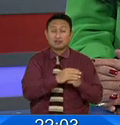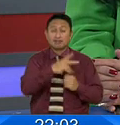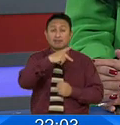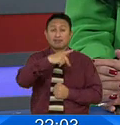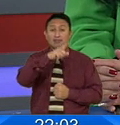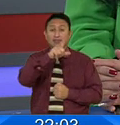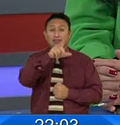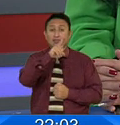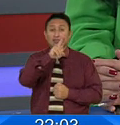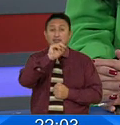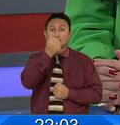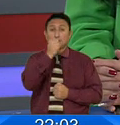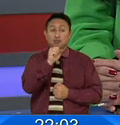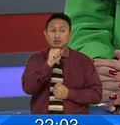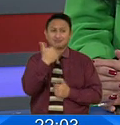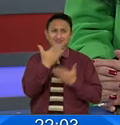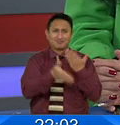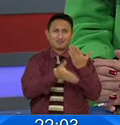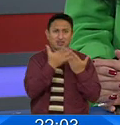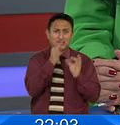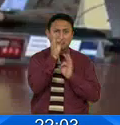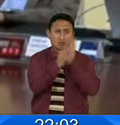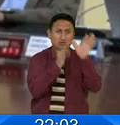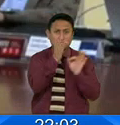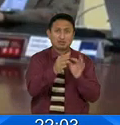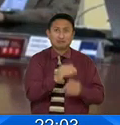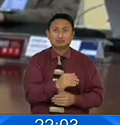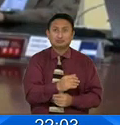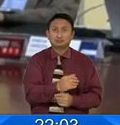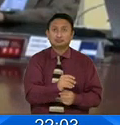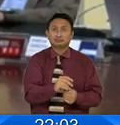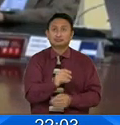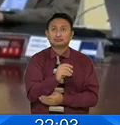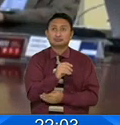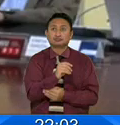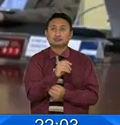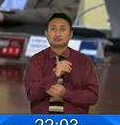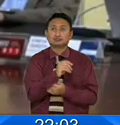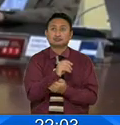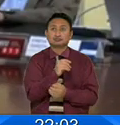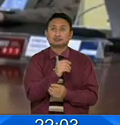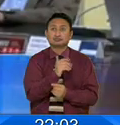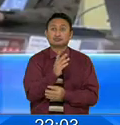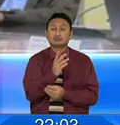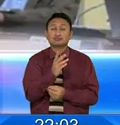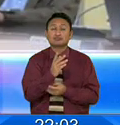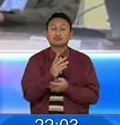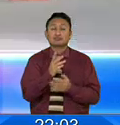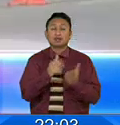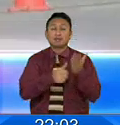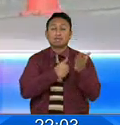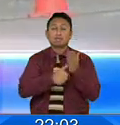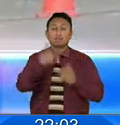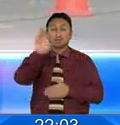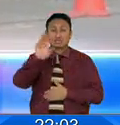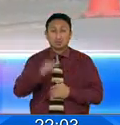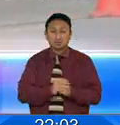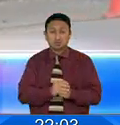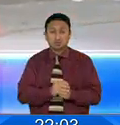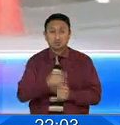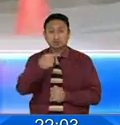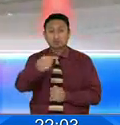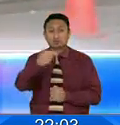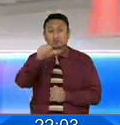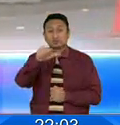es más contagiosa. Tras la confirmación de la ministra de Salud, Ximena Garzón, sobre los 8